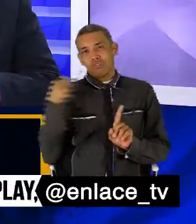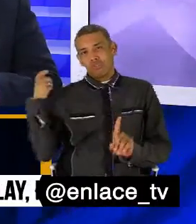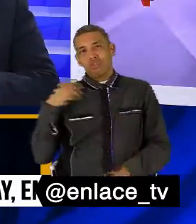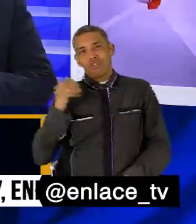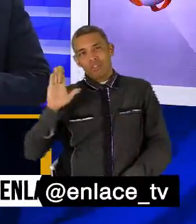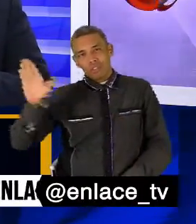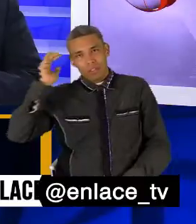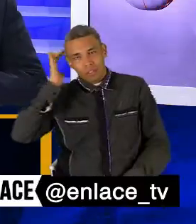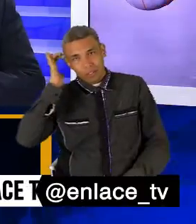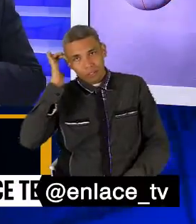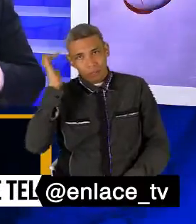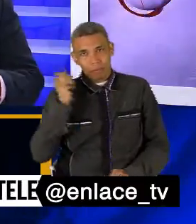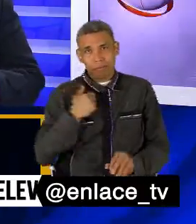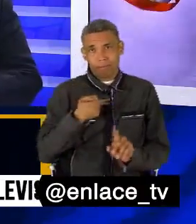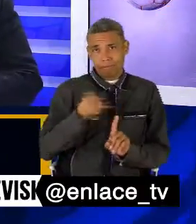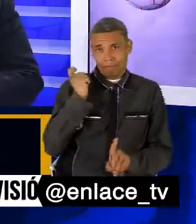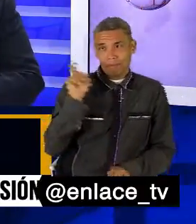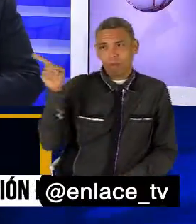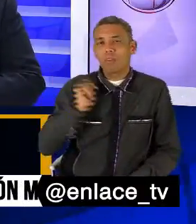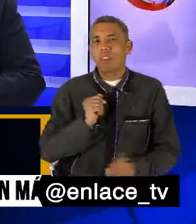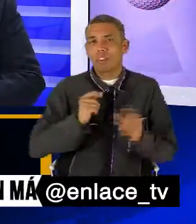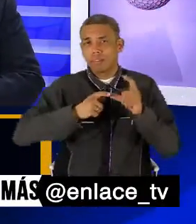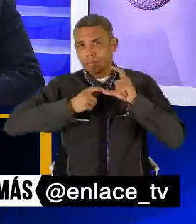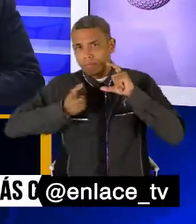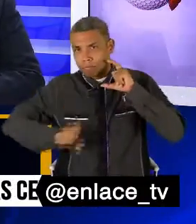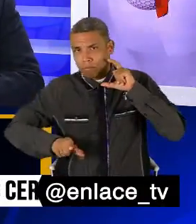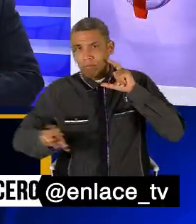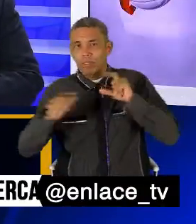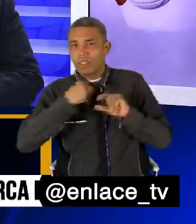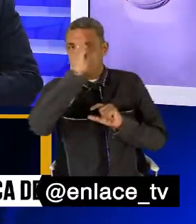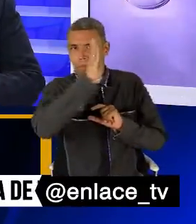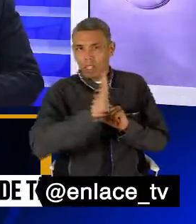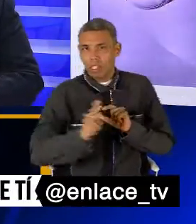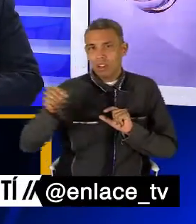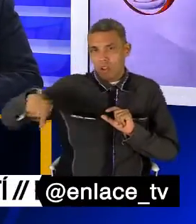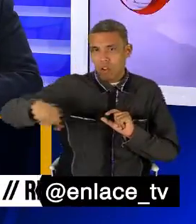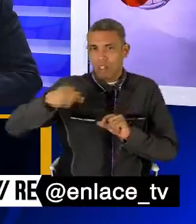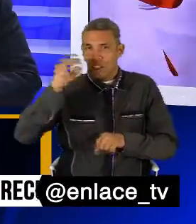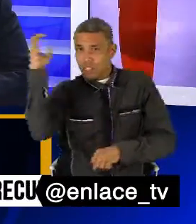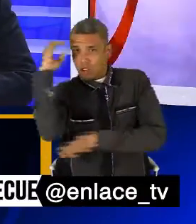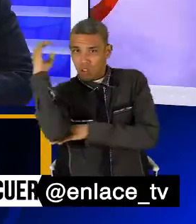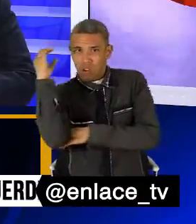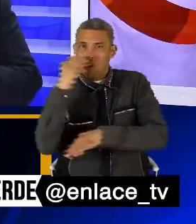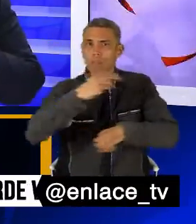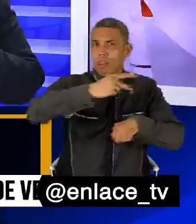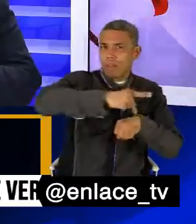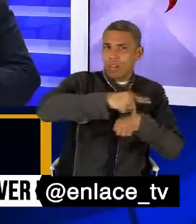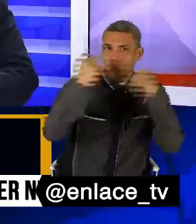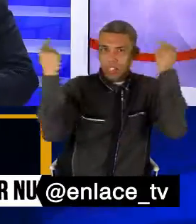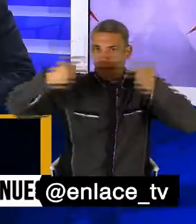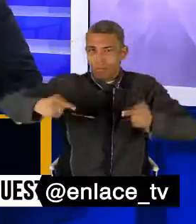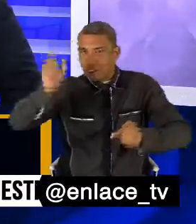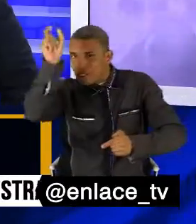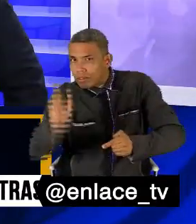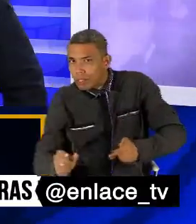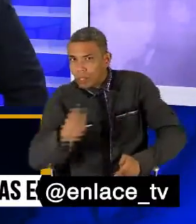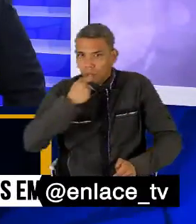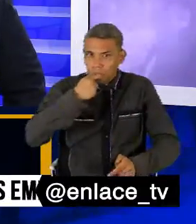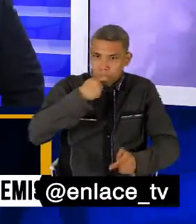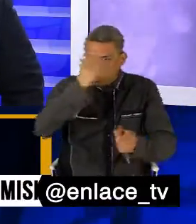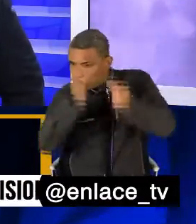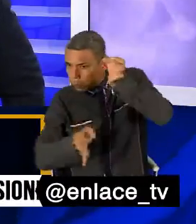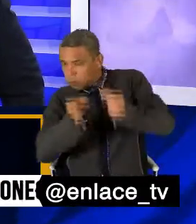creo, el árbitro brasilero, el cual impartirá justicia hoy allí en este estadio de Pasadena, y también